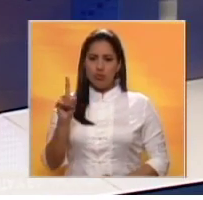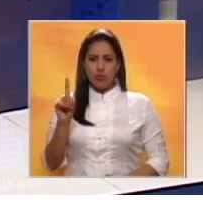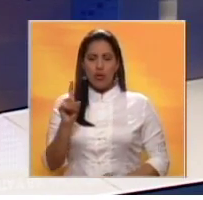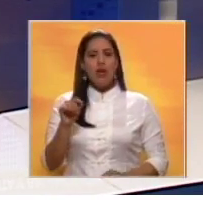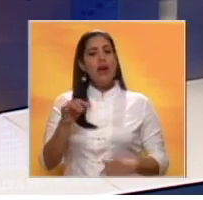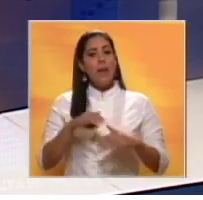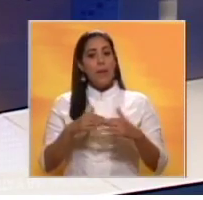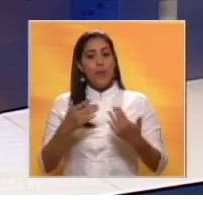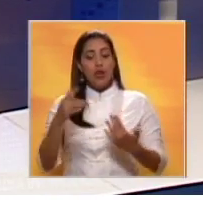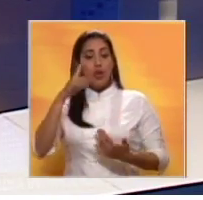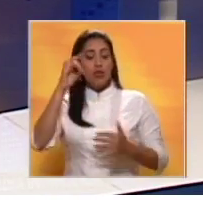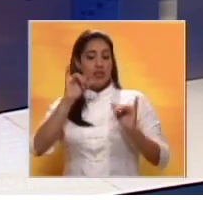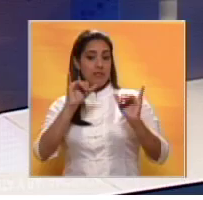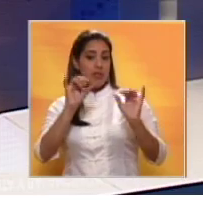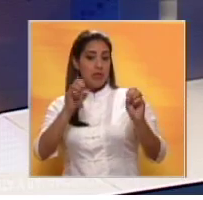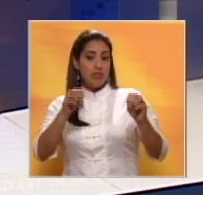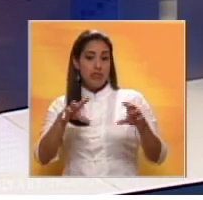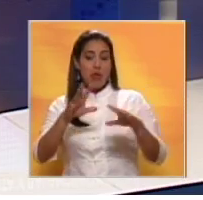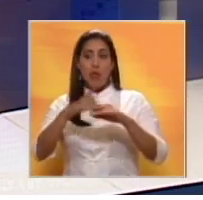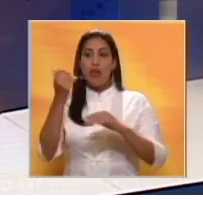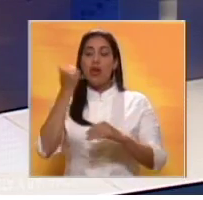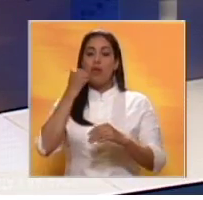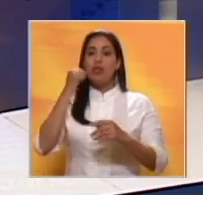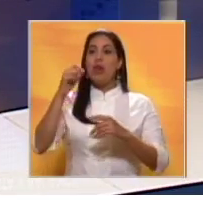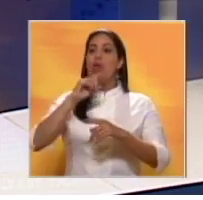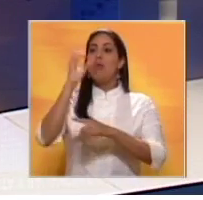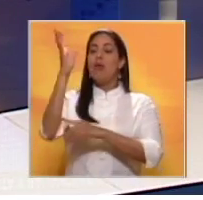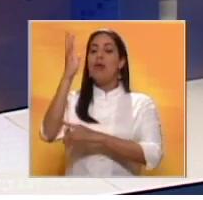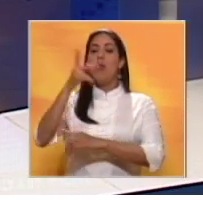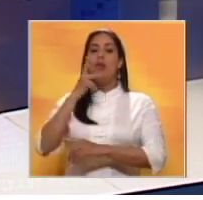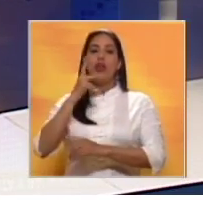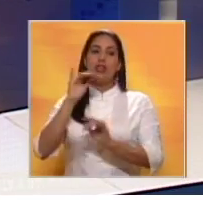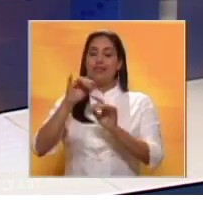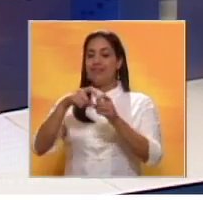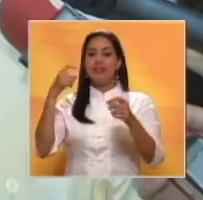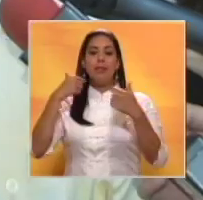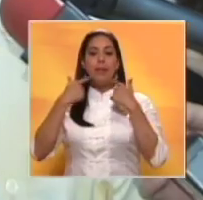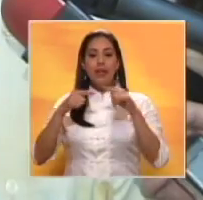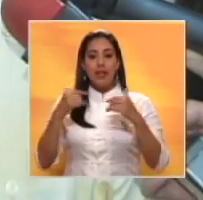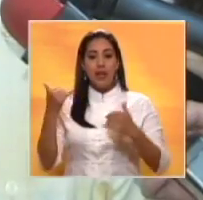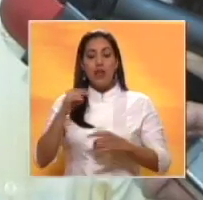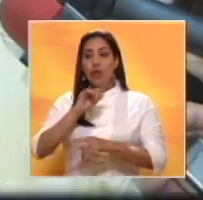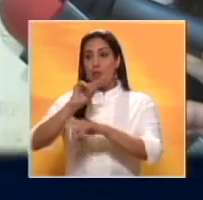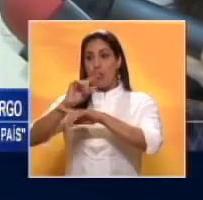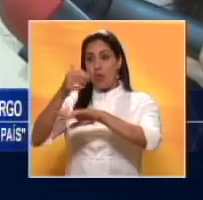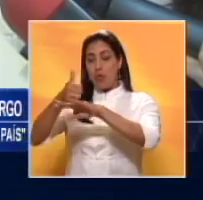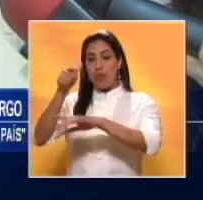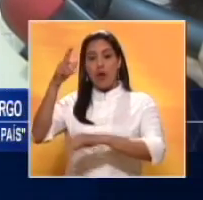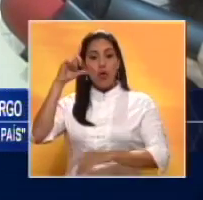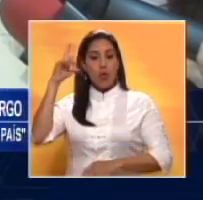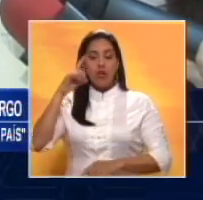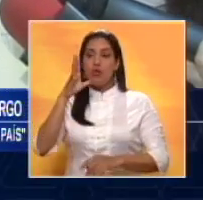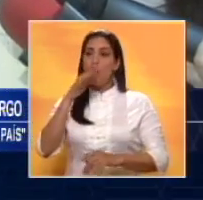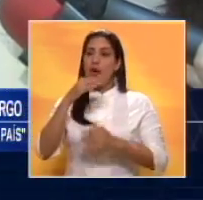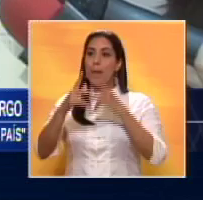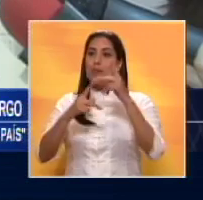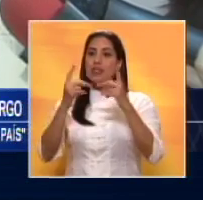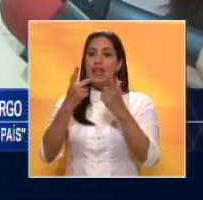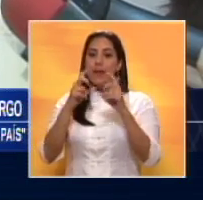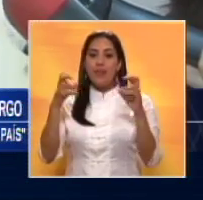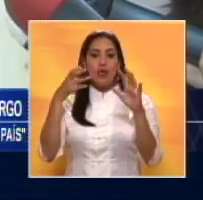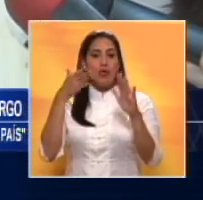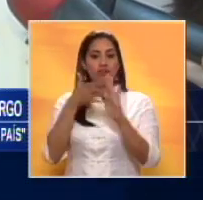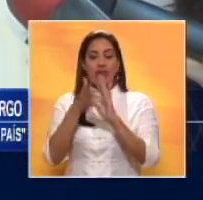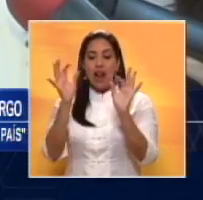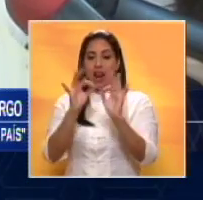cargo. Dijo que lo hizo ella misma al usar su puesto para hacer política. Rodríguez acusó a Ortega Díaz de no abrir procesos de